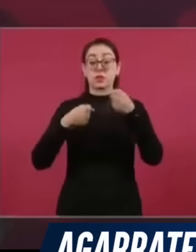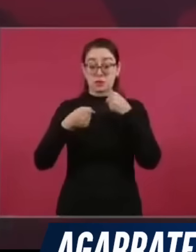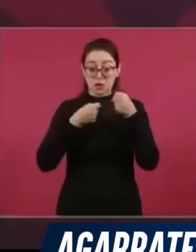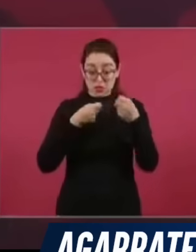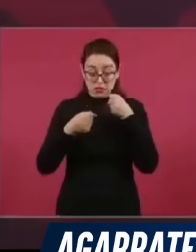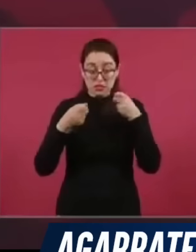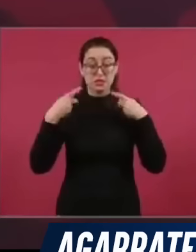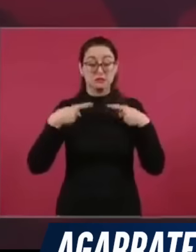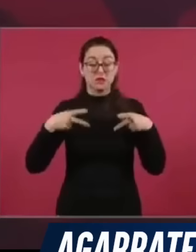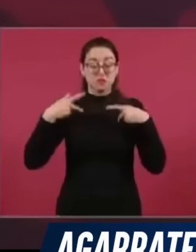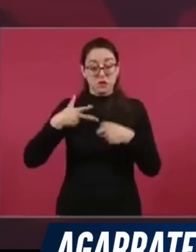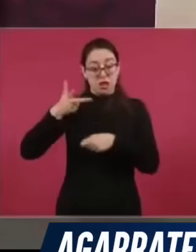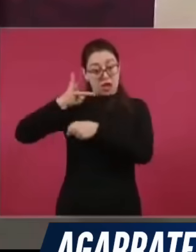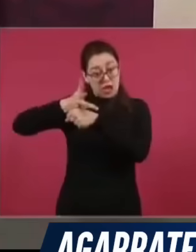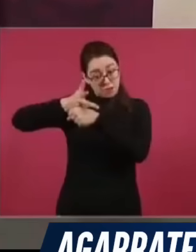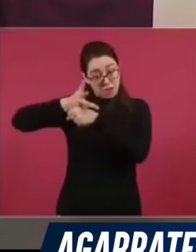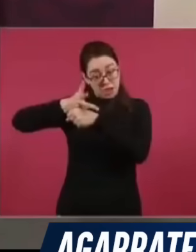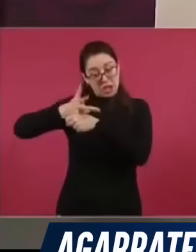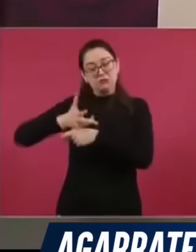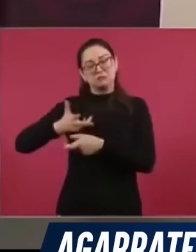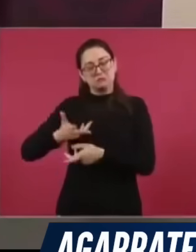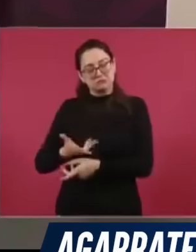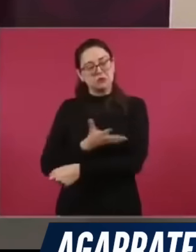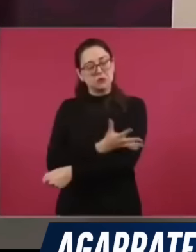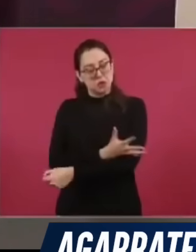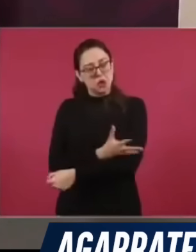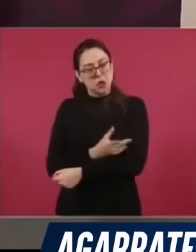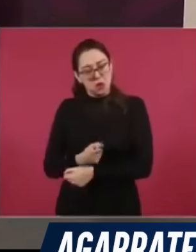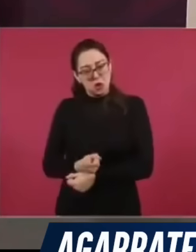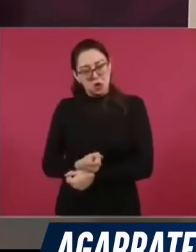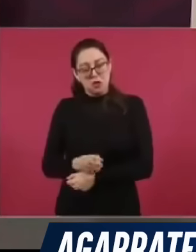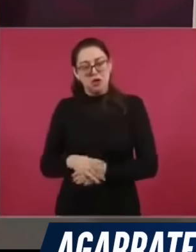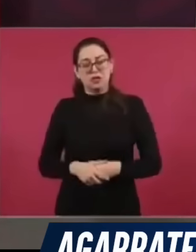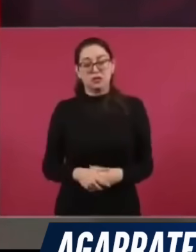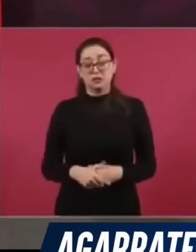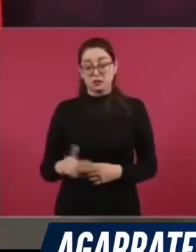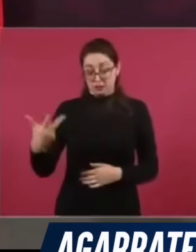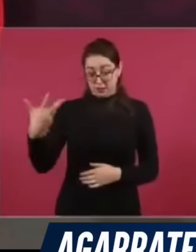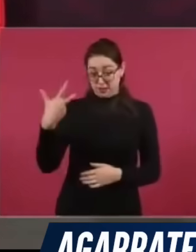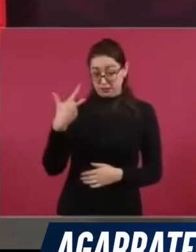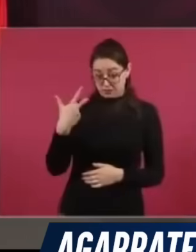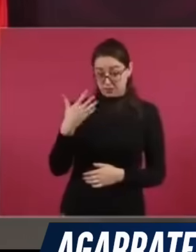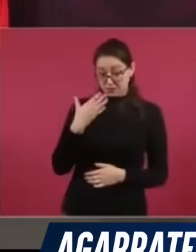este Ahora sí es buena la toma